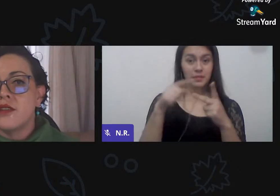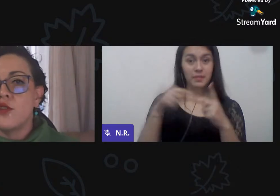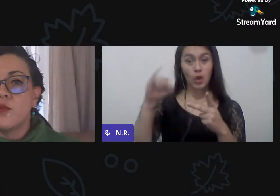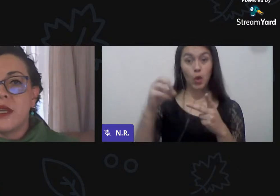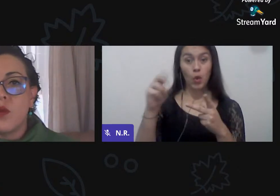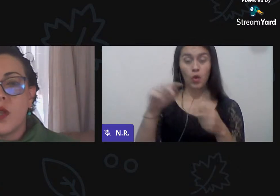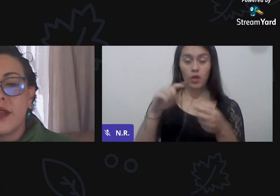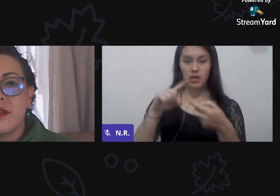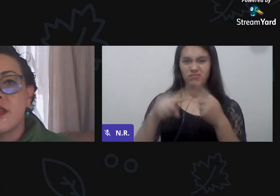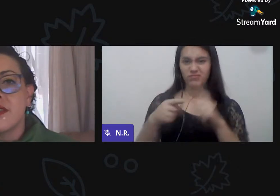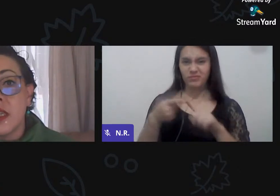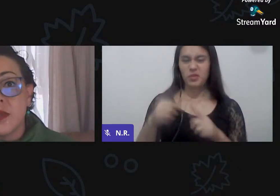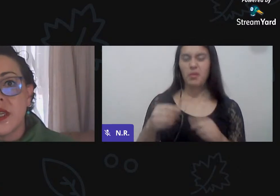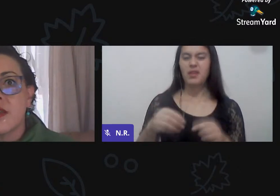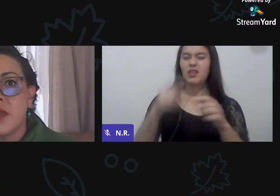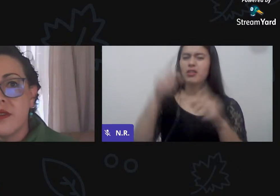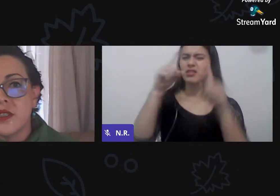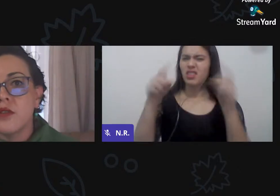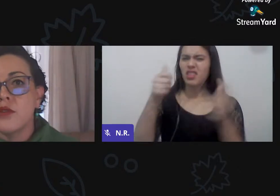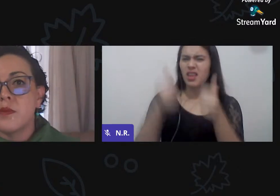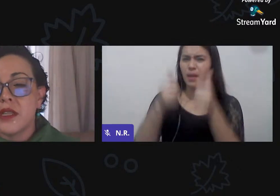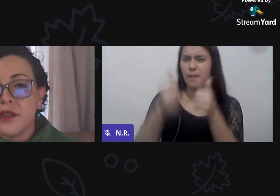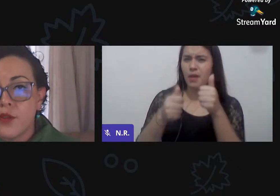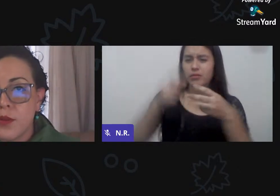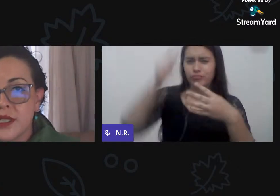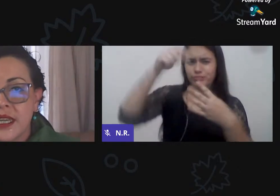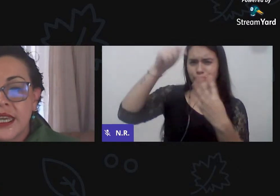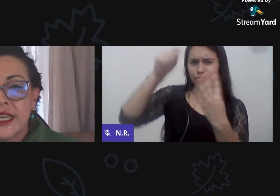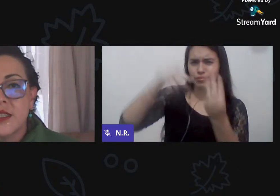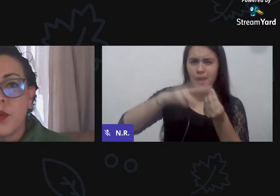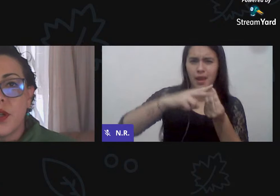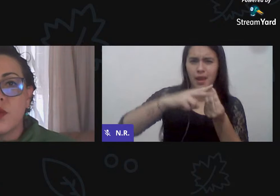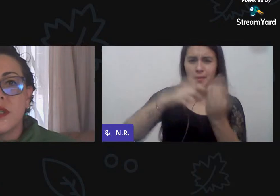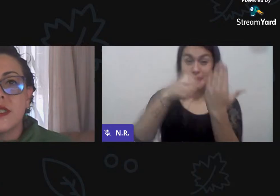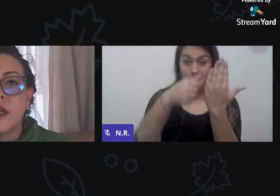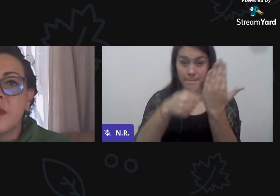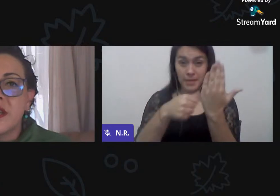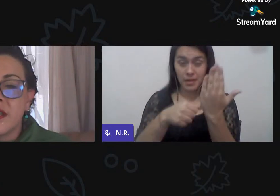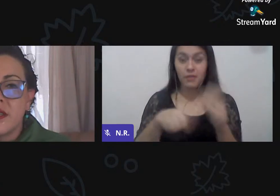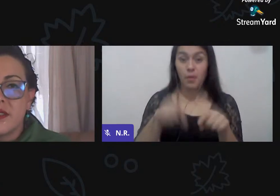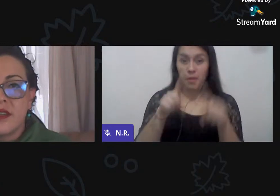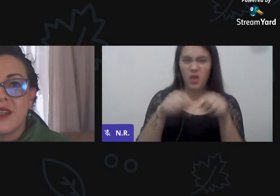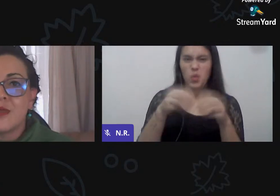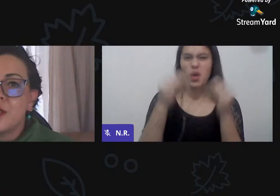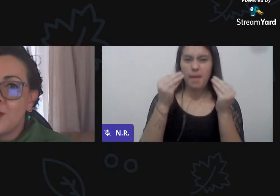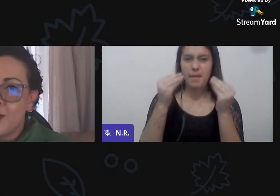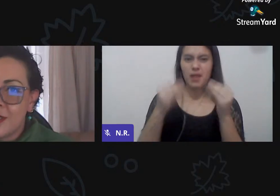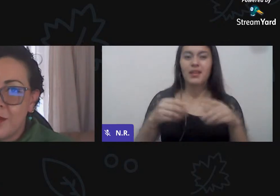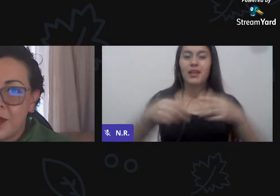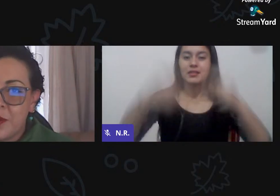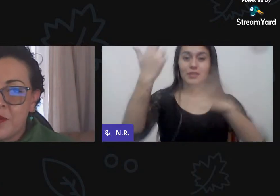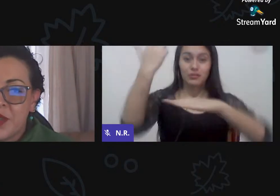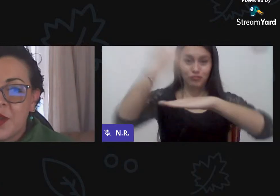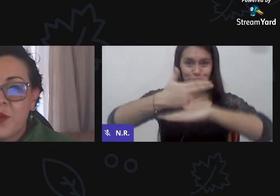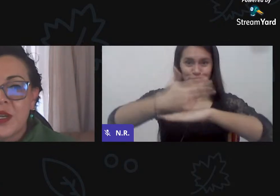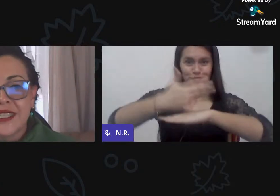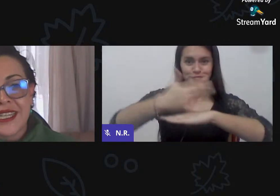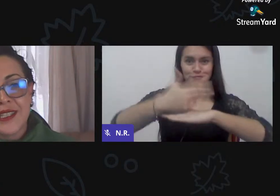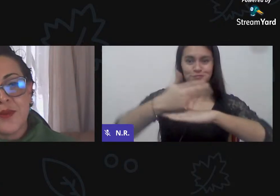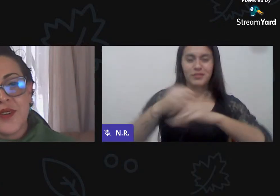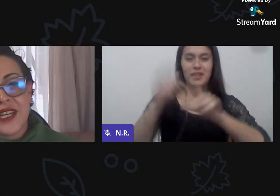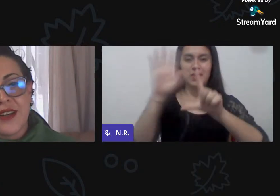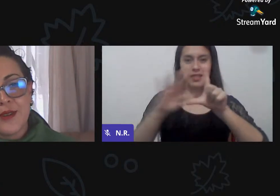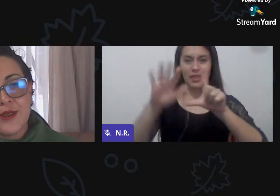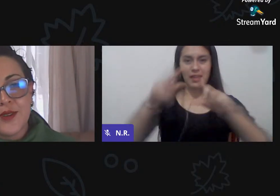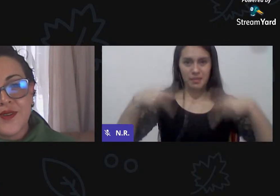Hernández, quienes nos van a hablar de tips, herramientas y algunas plataformas que se pueden utilizar para realizar transmisiones en vivo. Buenas